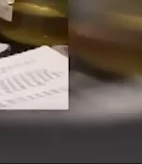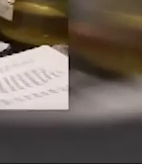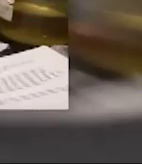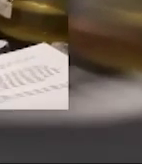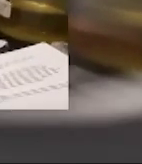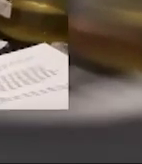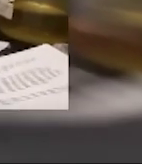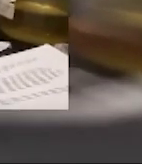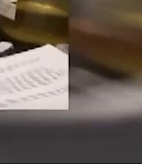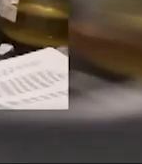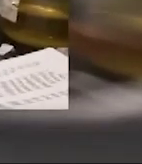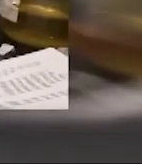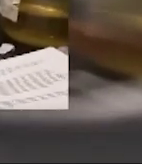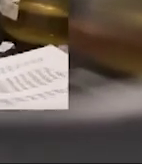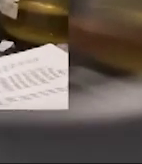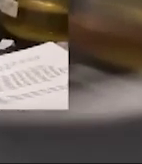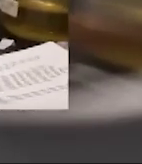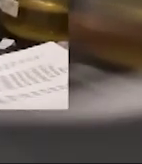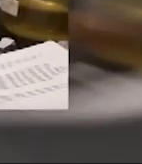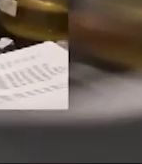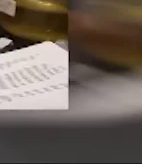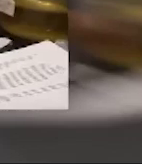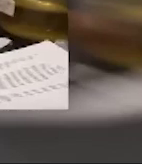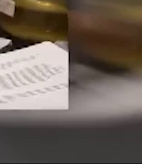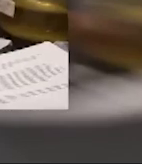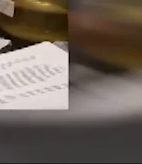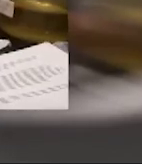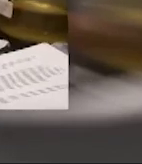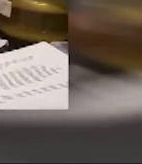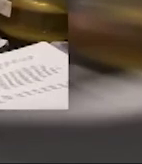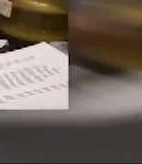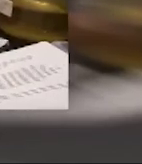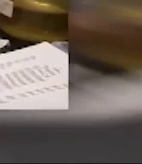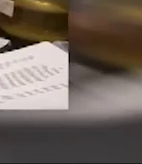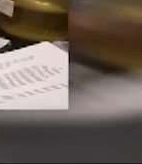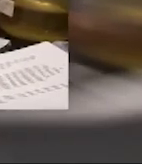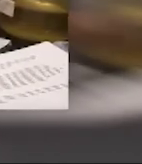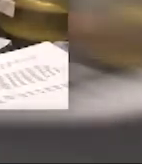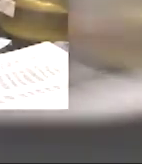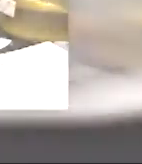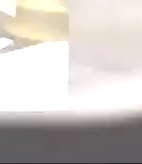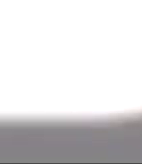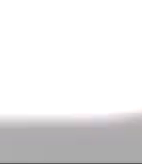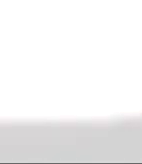constantemente varias veces. Realmente parece algo increíble y totalmente surrealista, ¿verdad?